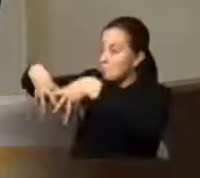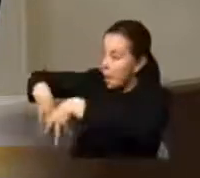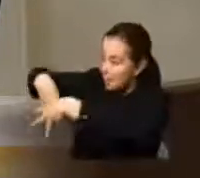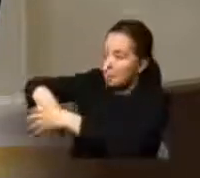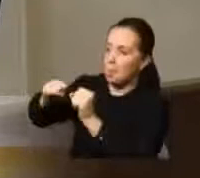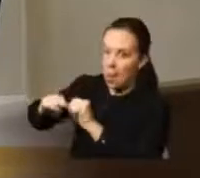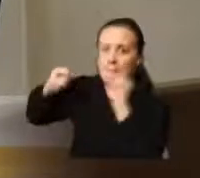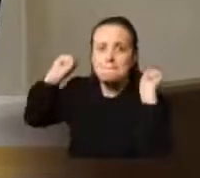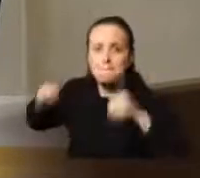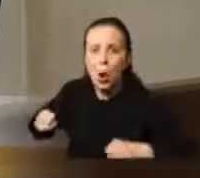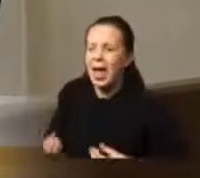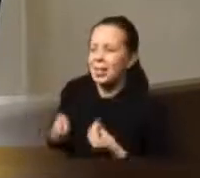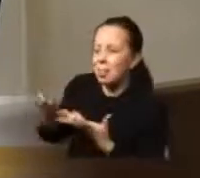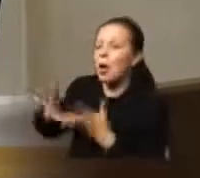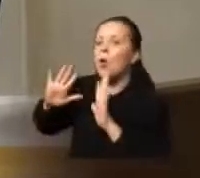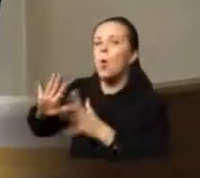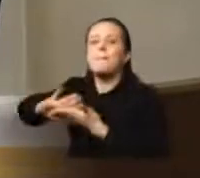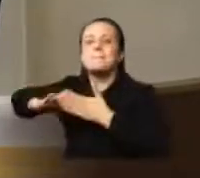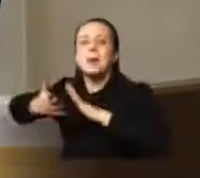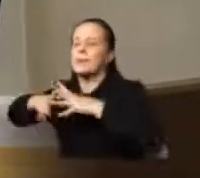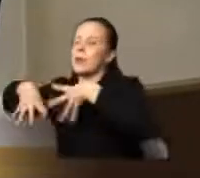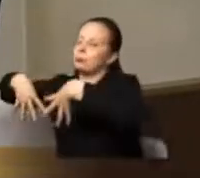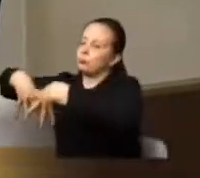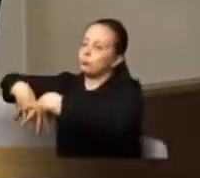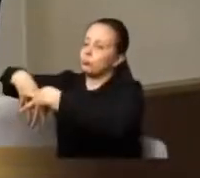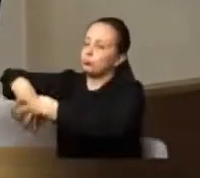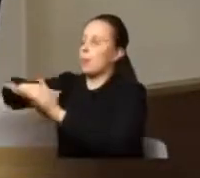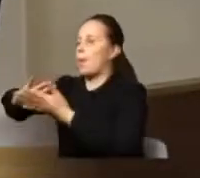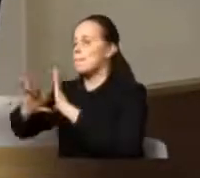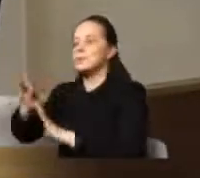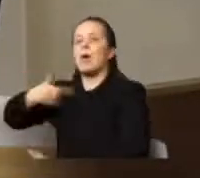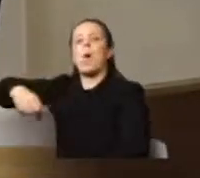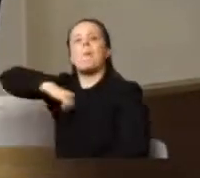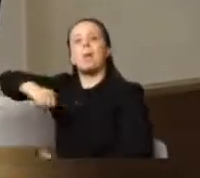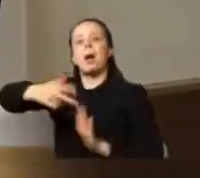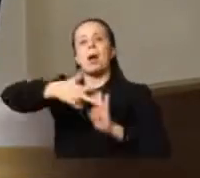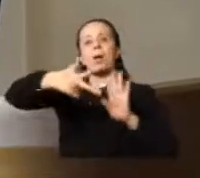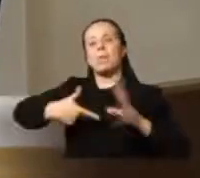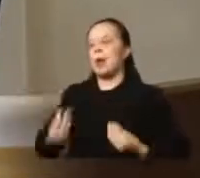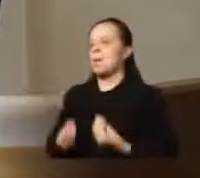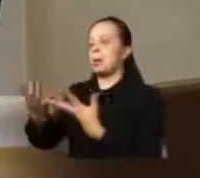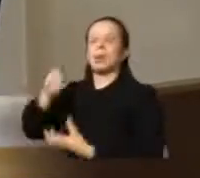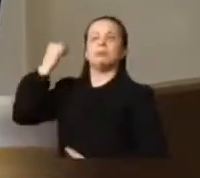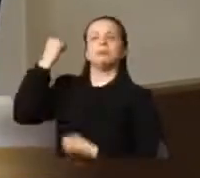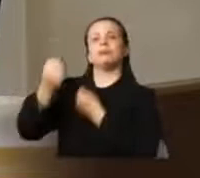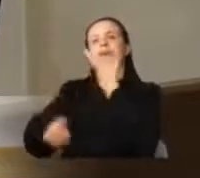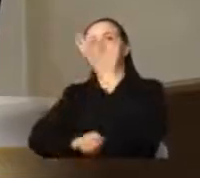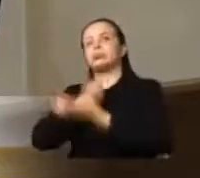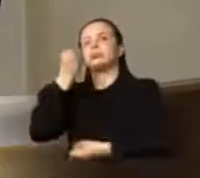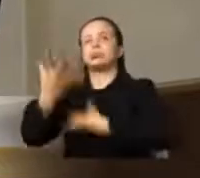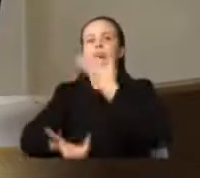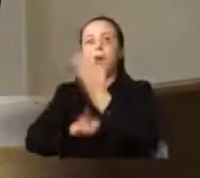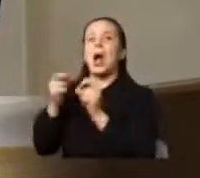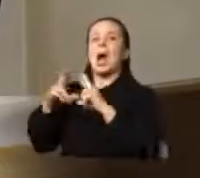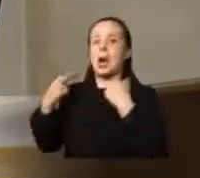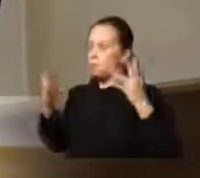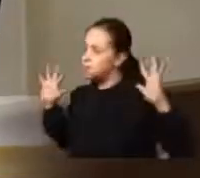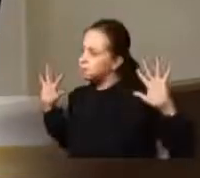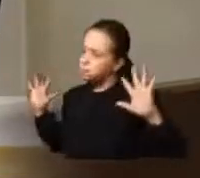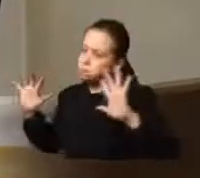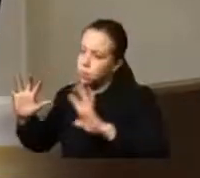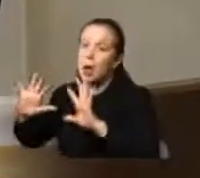movilización y la protesta pacífica como parte del derecho constitucional a la libre expresión, a la reunión y